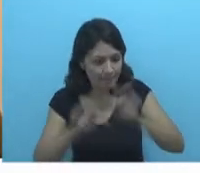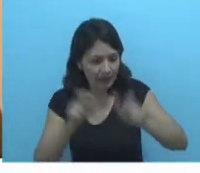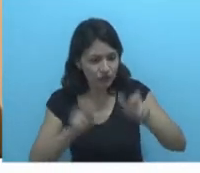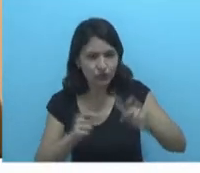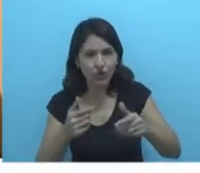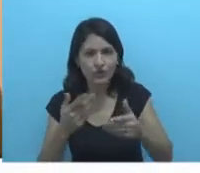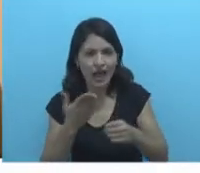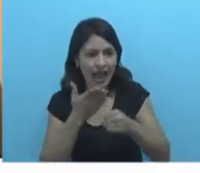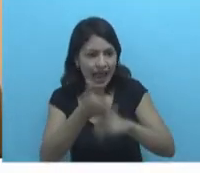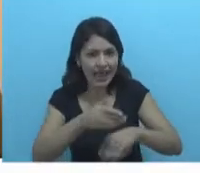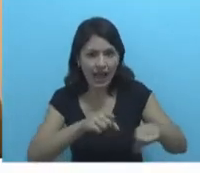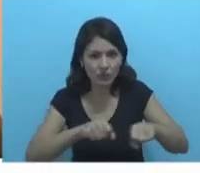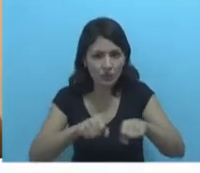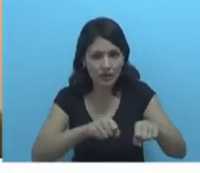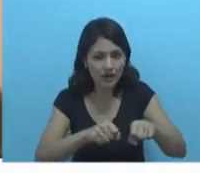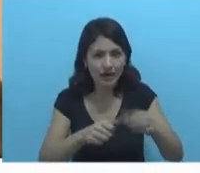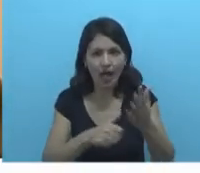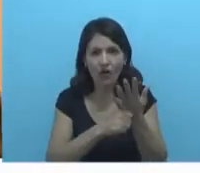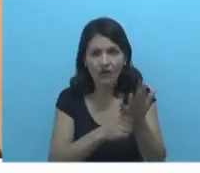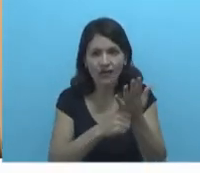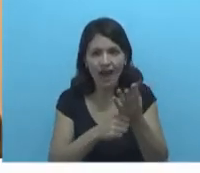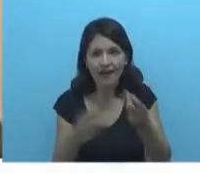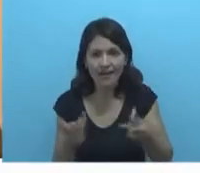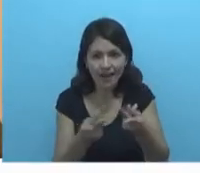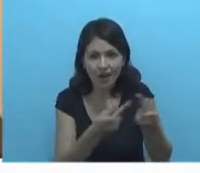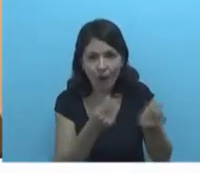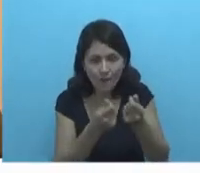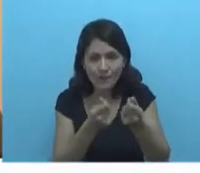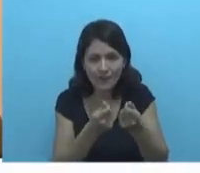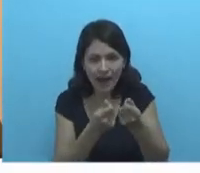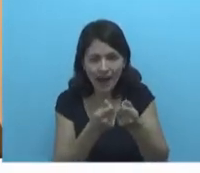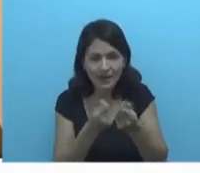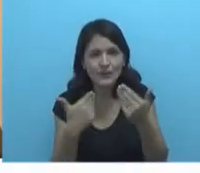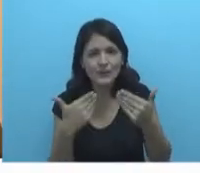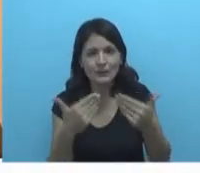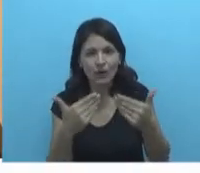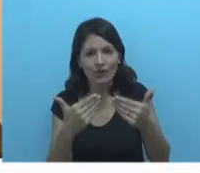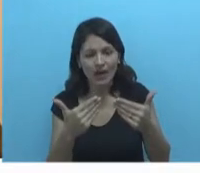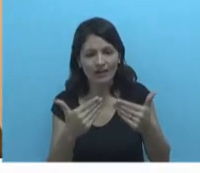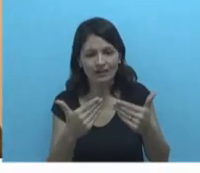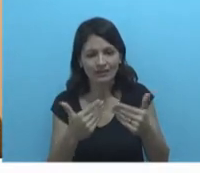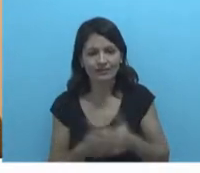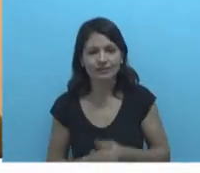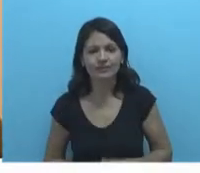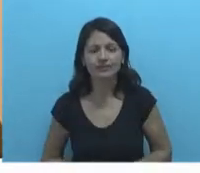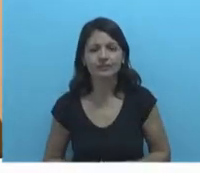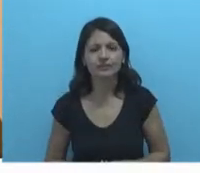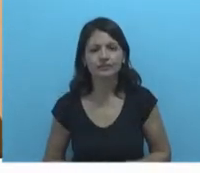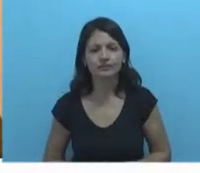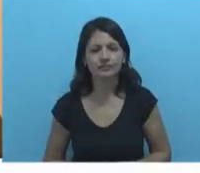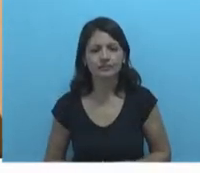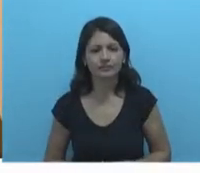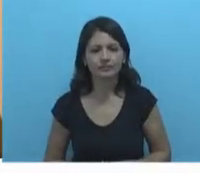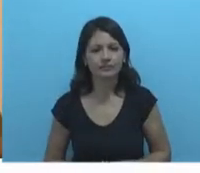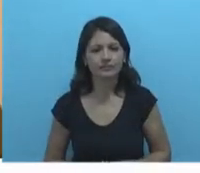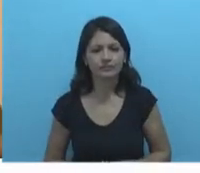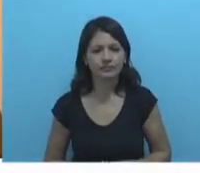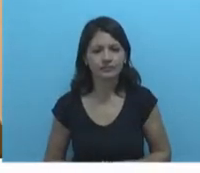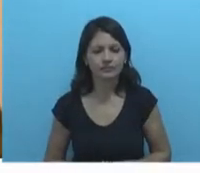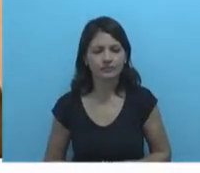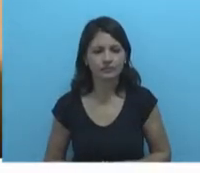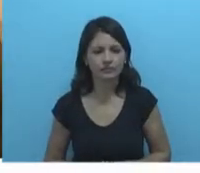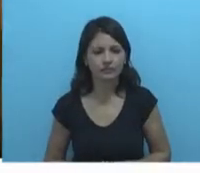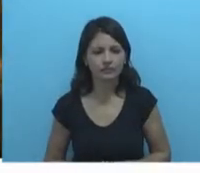acceder a precios internos similares a cualquier precio de los alimentos que se están consumiendo. Por eso, y ojo